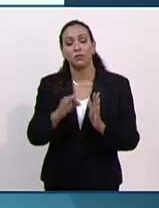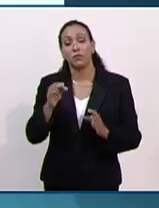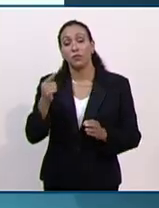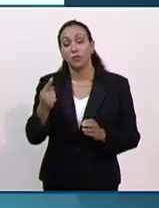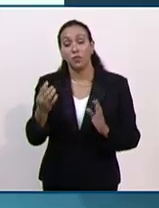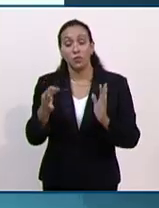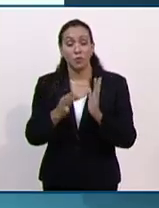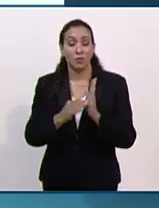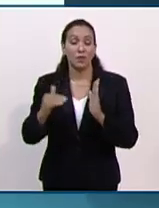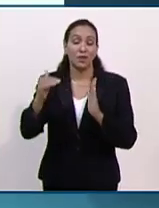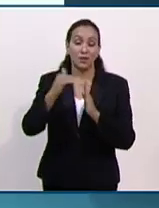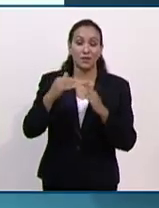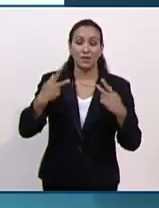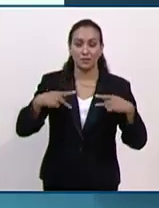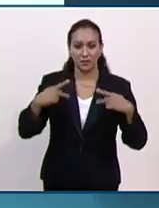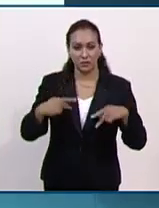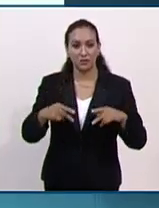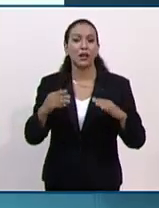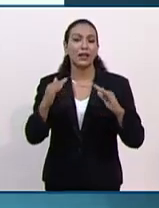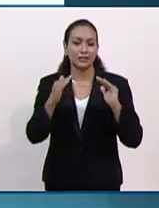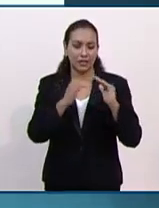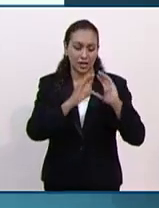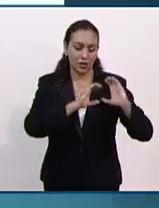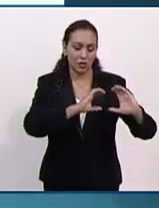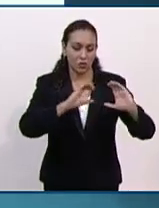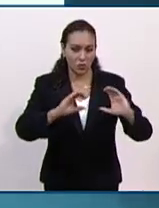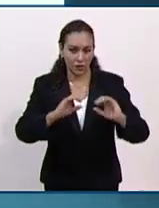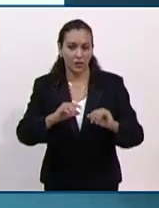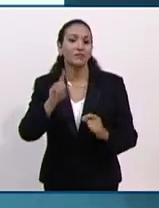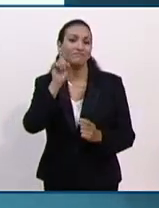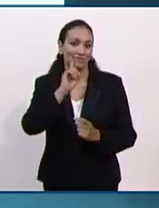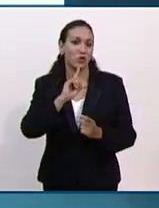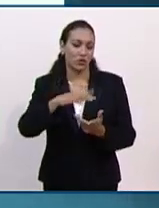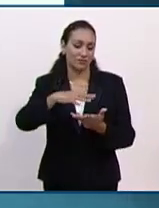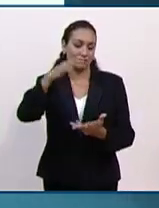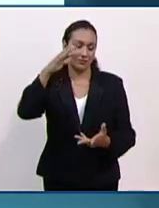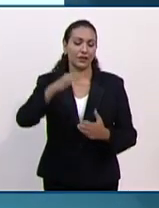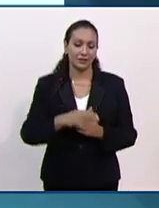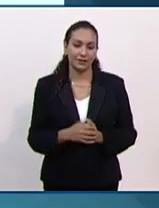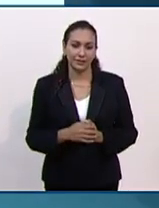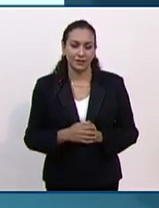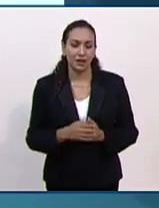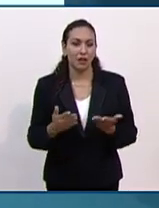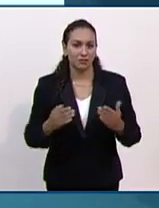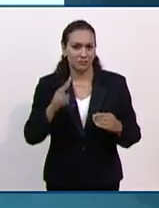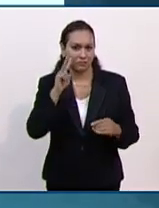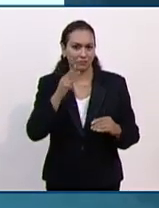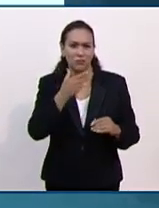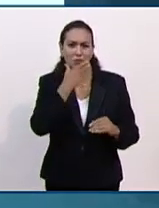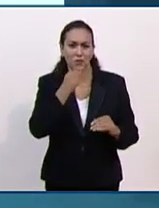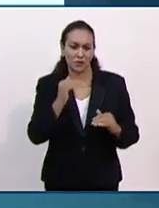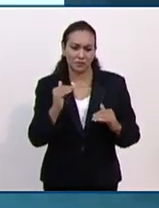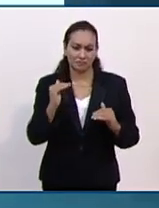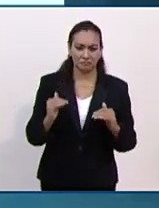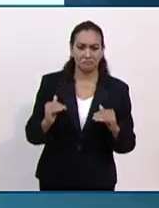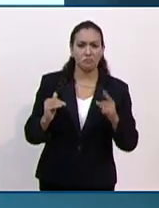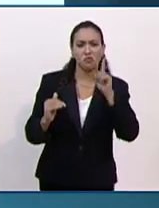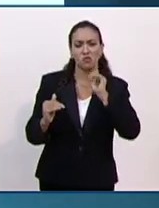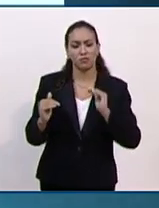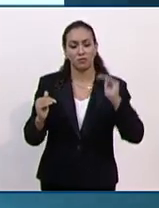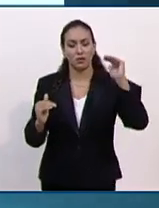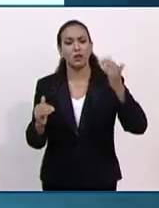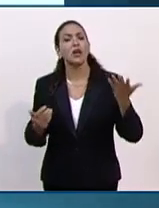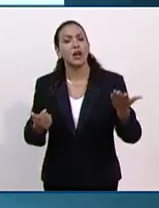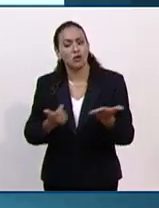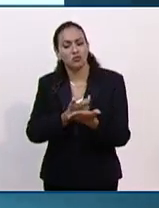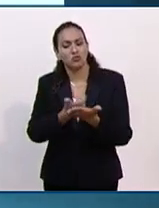que realizan trabajos de cuidado en nuestro país son mujeres. Ante esta disparidad se concede una compensación económica en